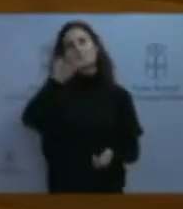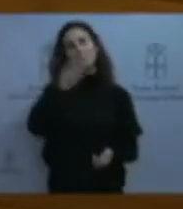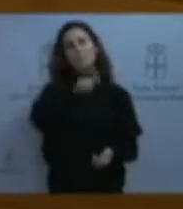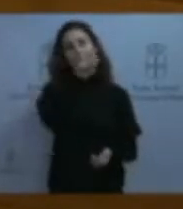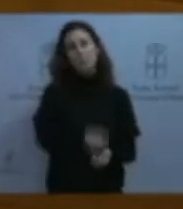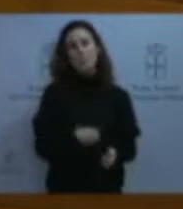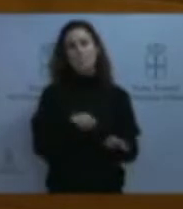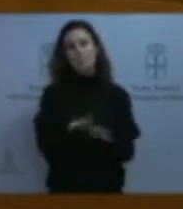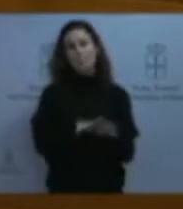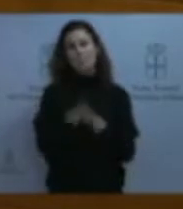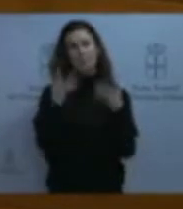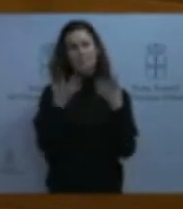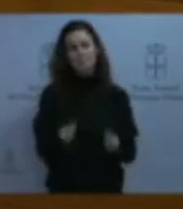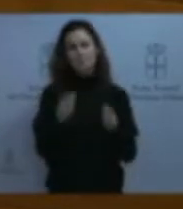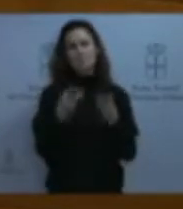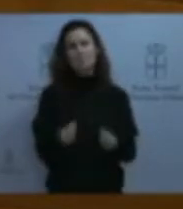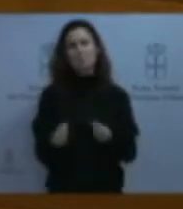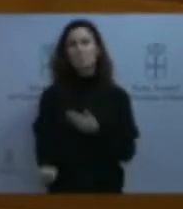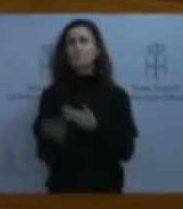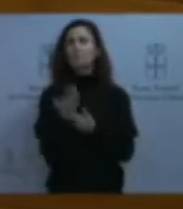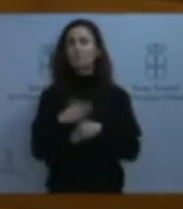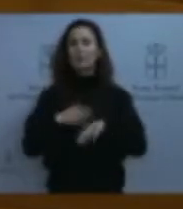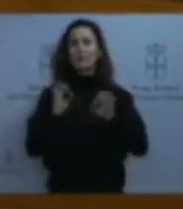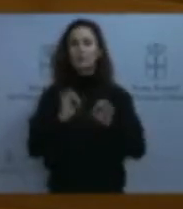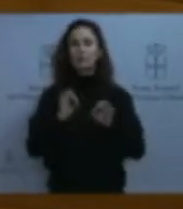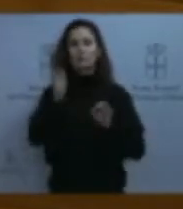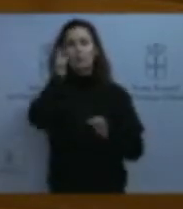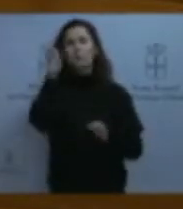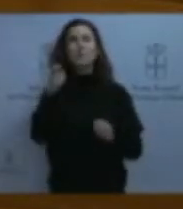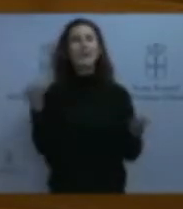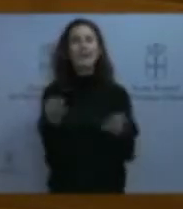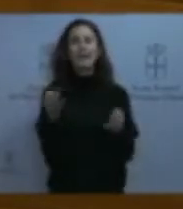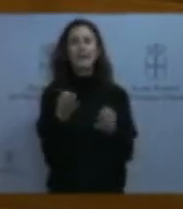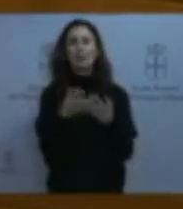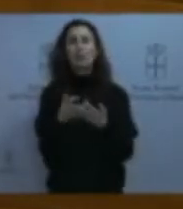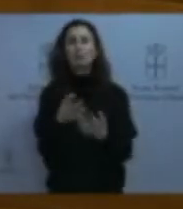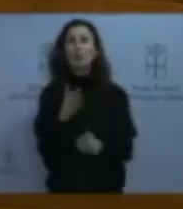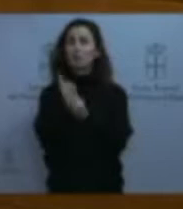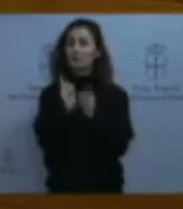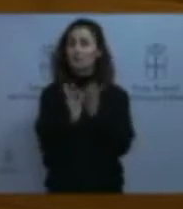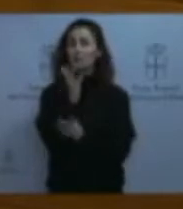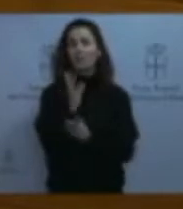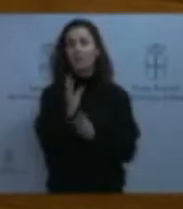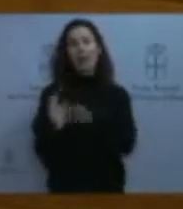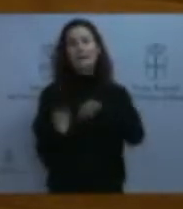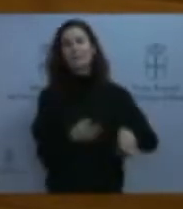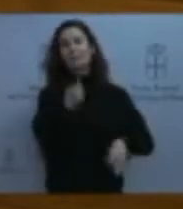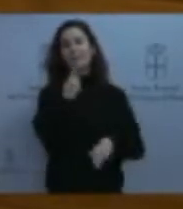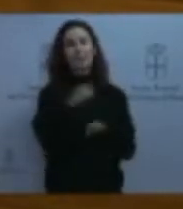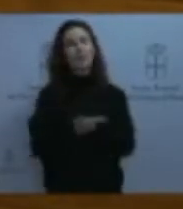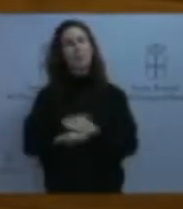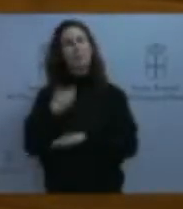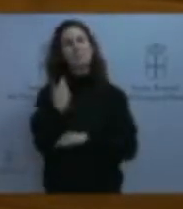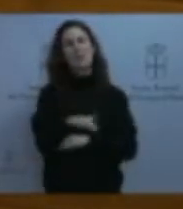todo, qué es lo que proponen en relación al medio rural asturiano, qué es lo que proponen en la lucha contra el fuego, además de decir que el Gobierno lo hace todo mal. Y en